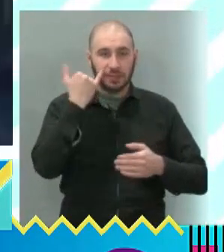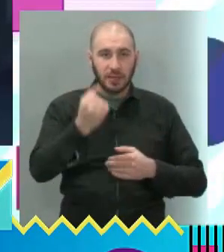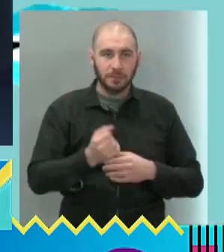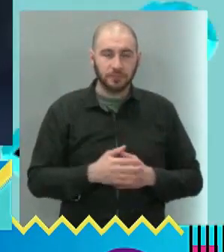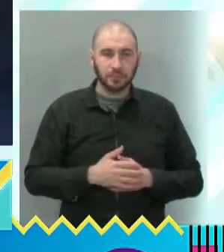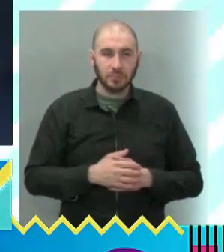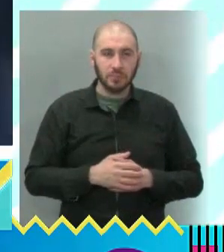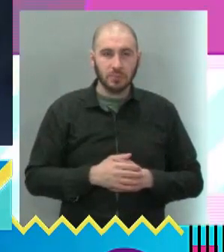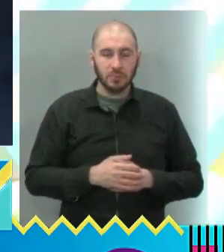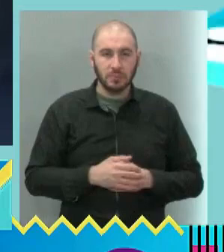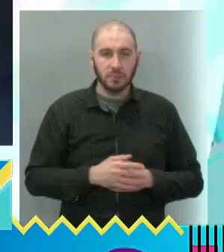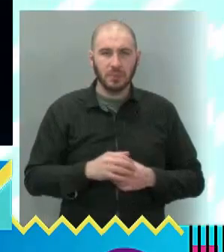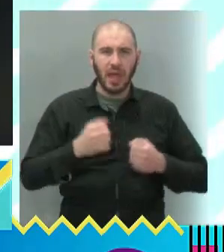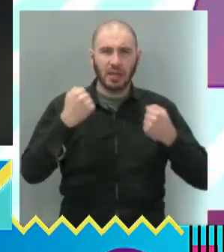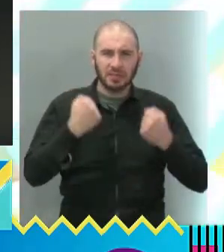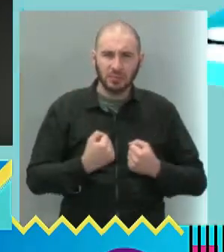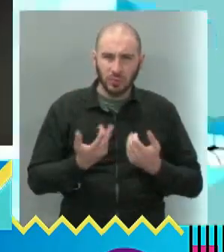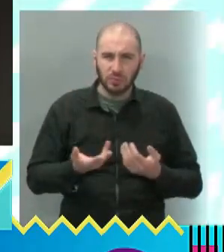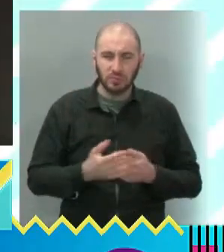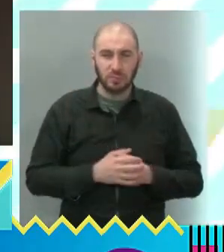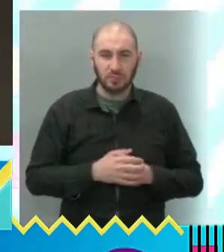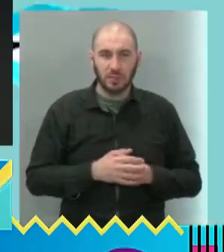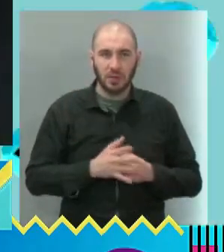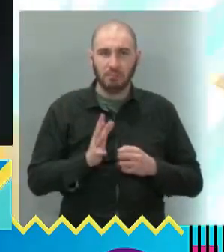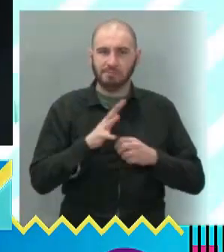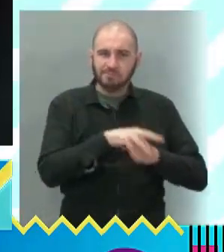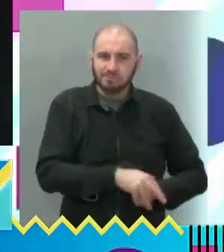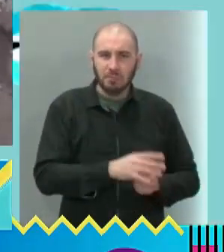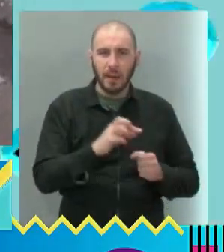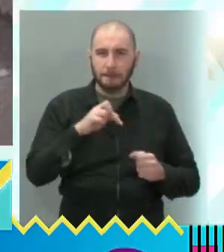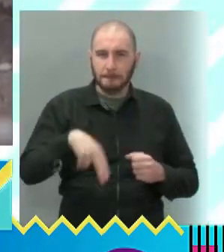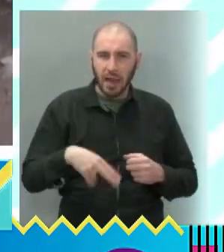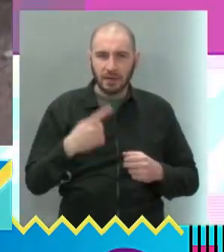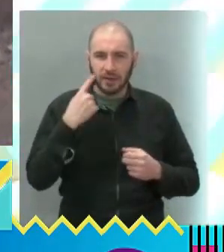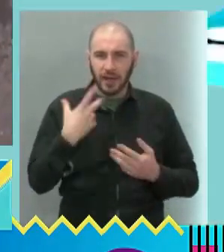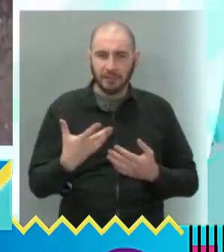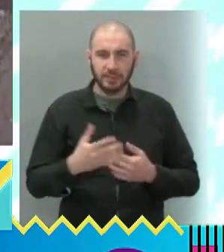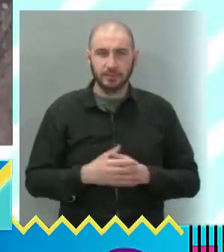Y entonces esa actitud que es represiva y es de planificar a ver